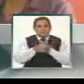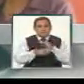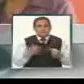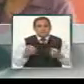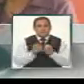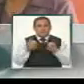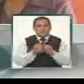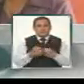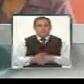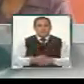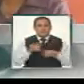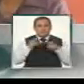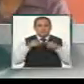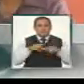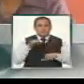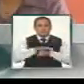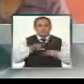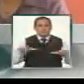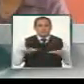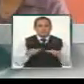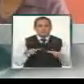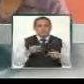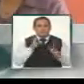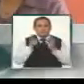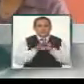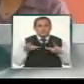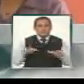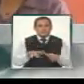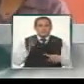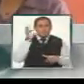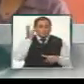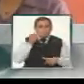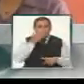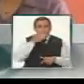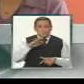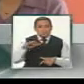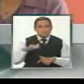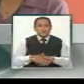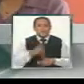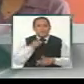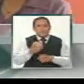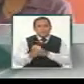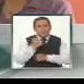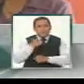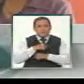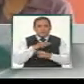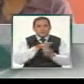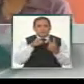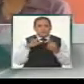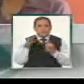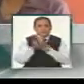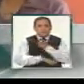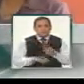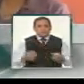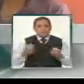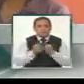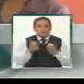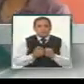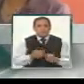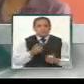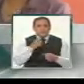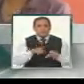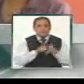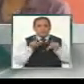violencia, sobre todo apuntado al sector femenino y a la niñez, fortalecerá a ambos países en esta lucha. Y sobre